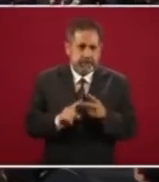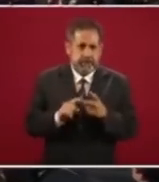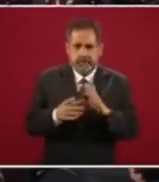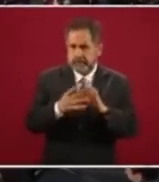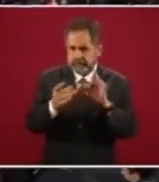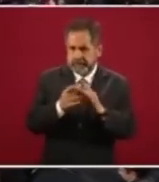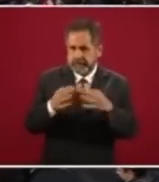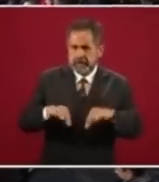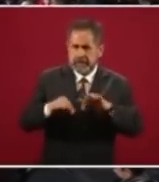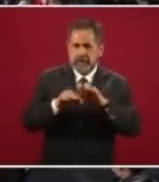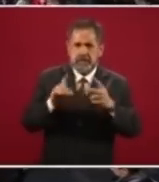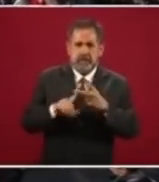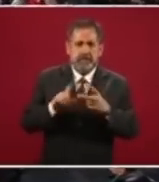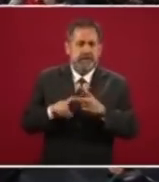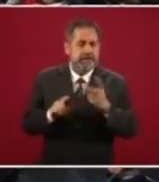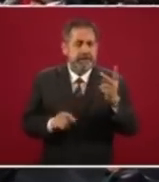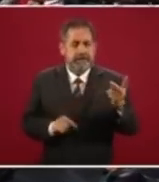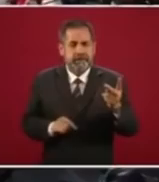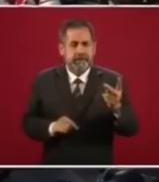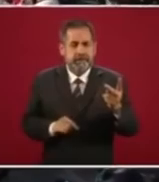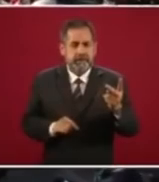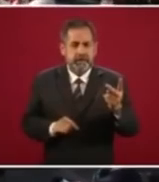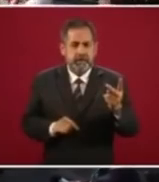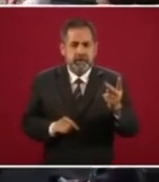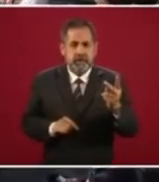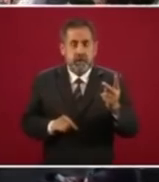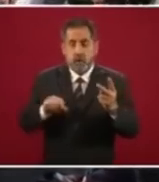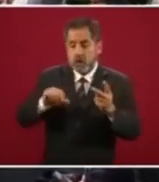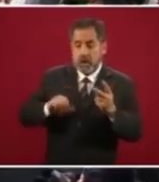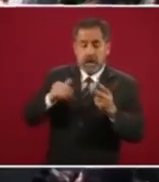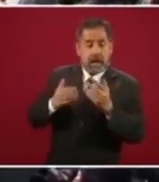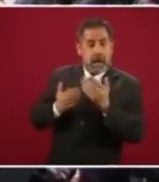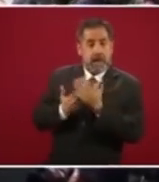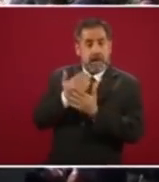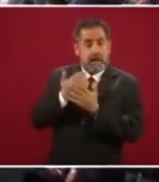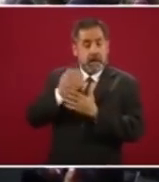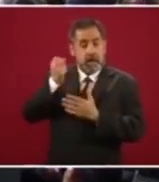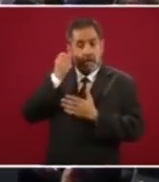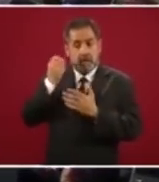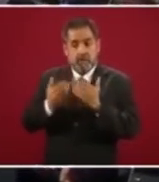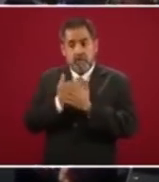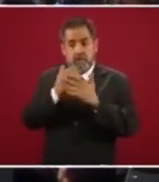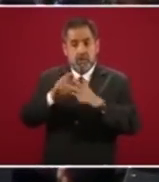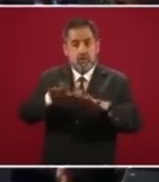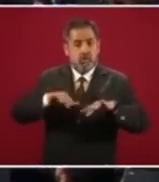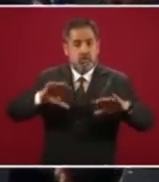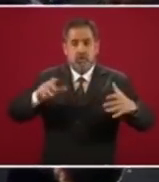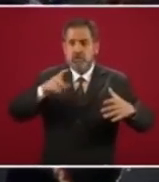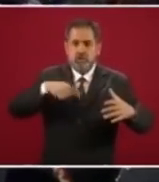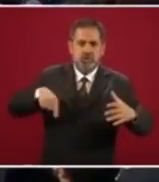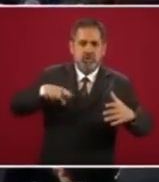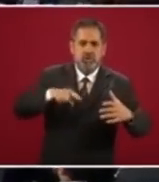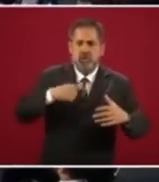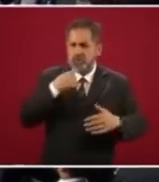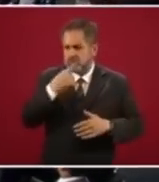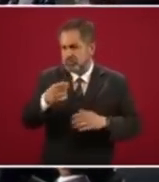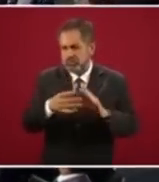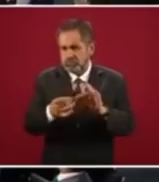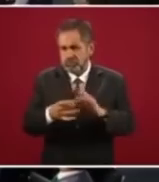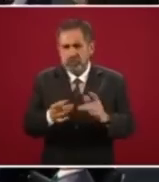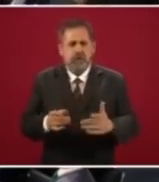Resaltar la importancia de la conferencia mañanera, ¿no? De esta comunicación horizontal. Se lo digo